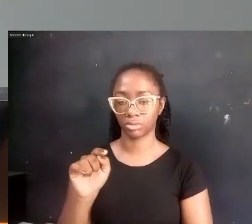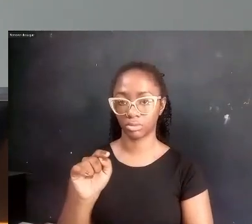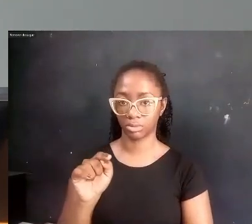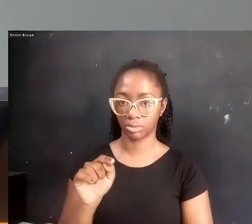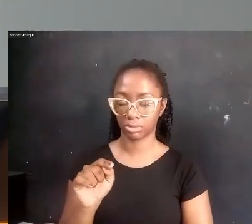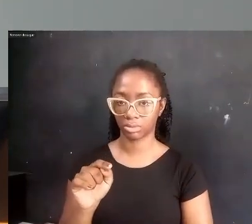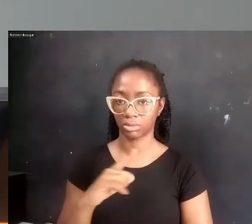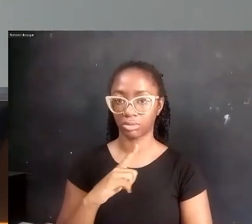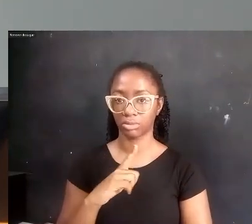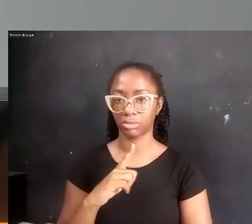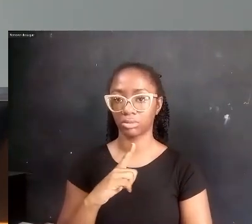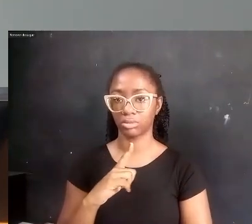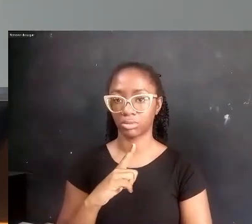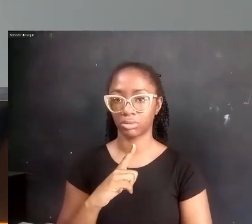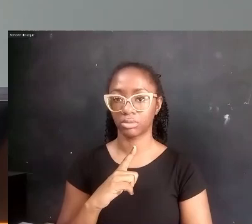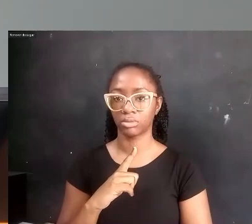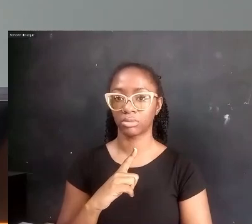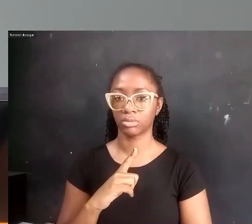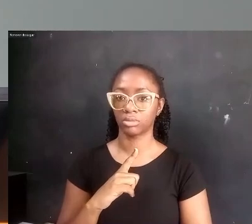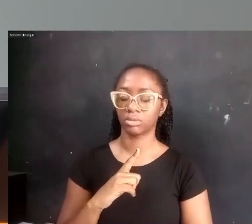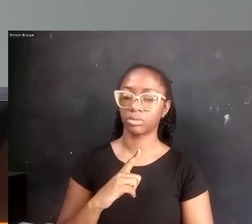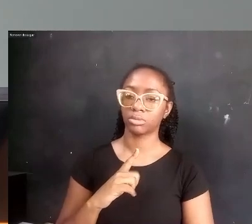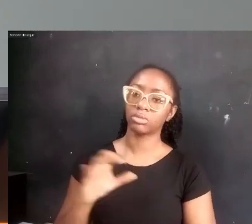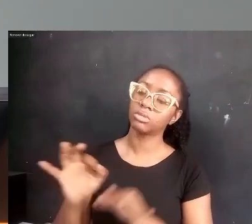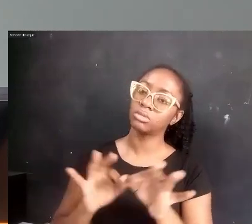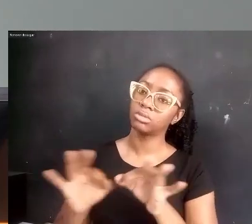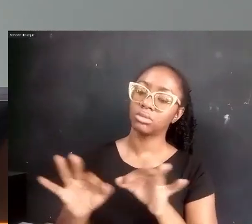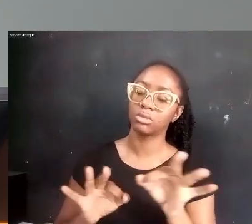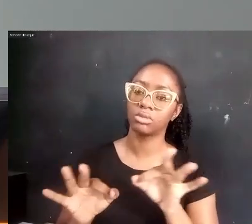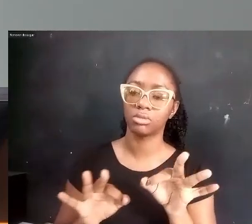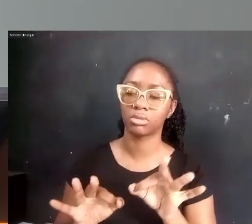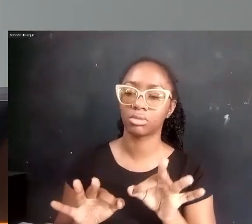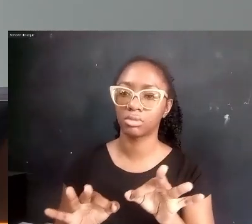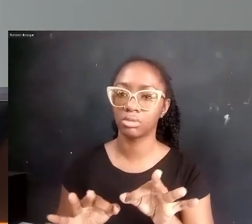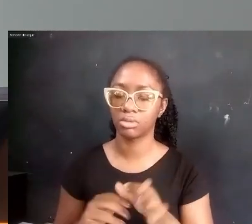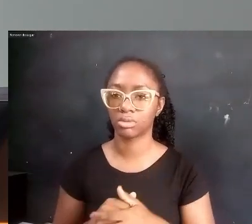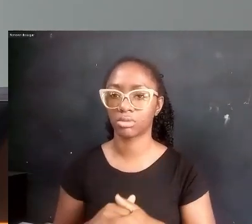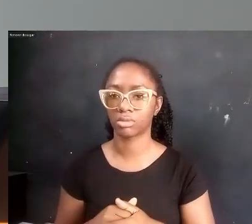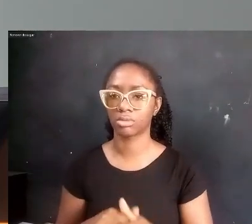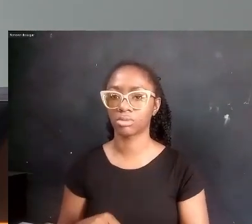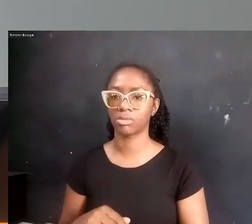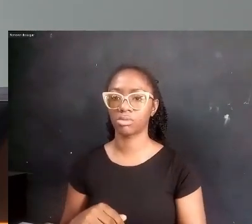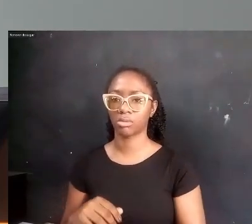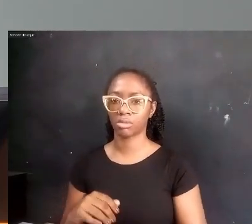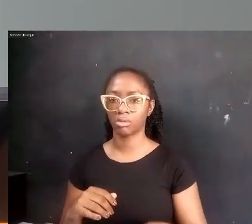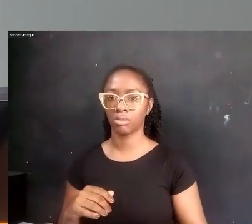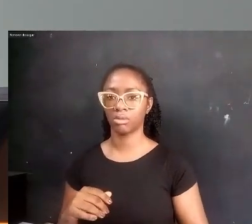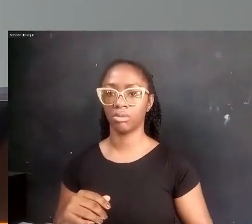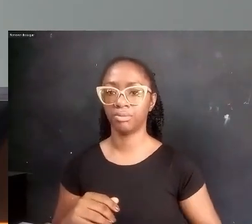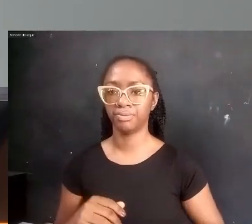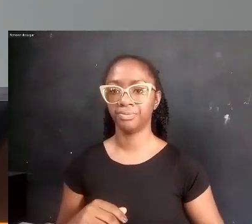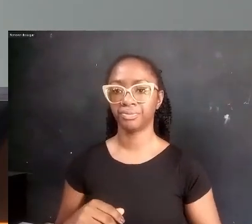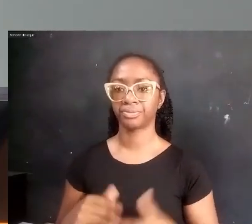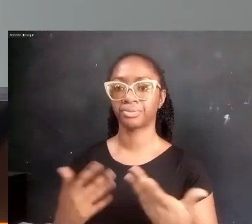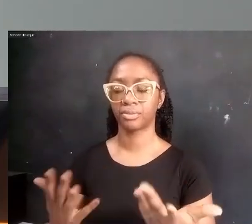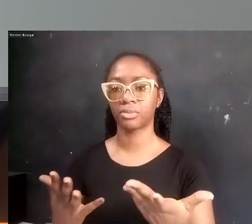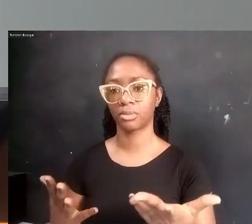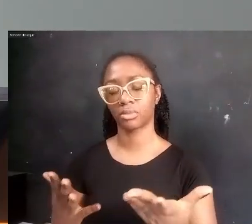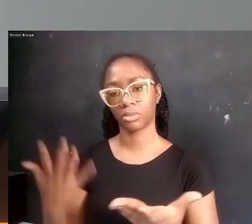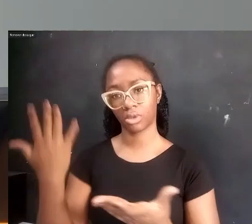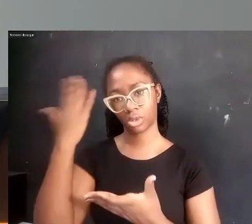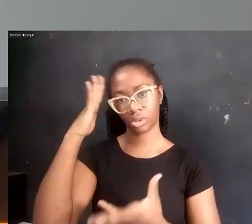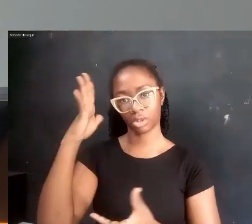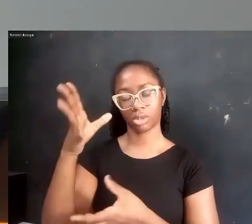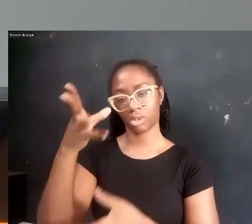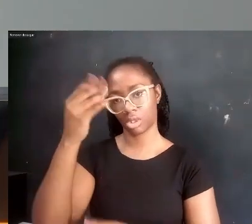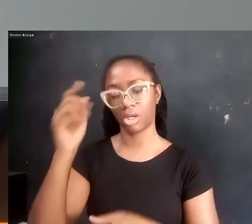a esa forma de superstición constitucional, la creencia que con una nueva constitución se puede cambiar las cosas.